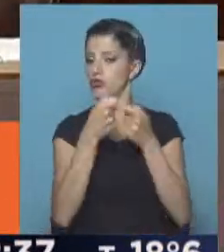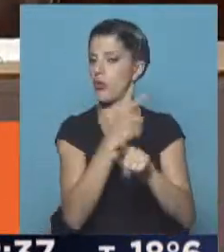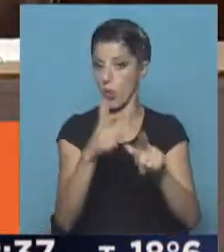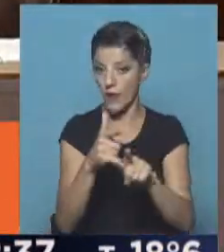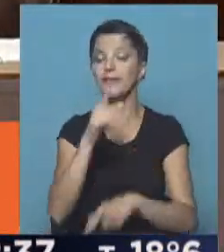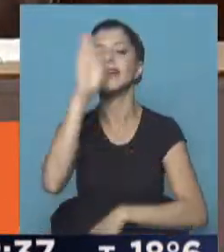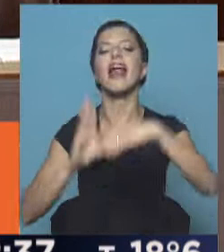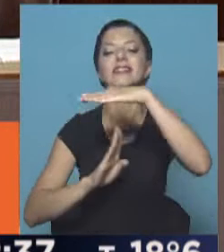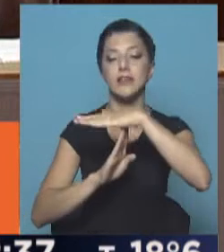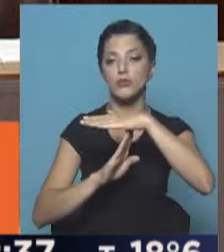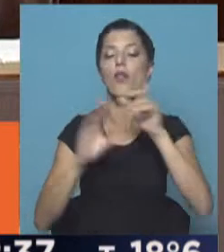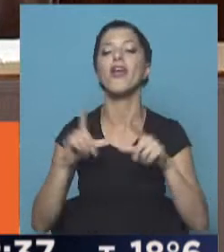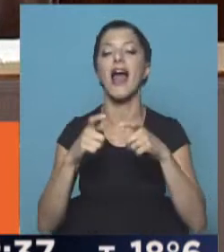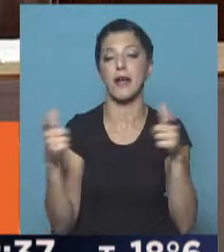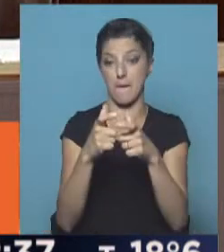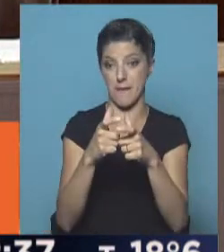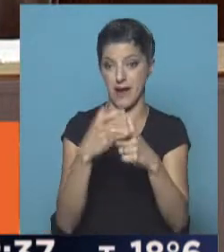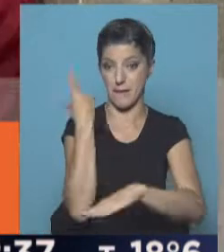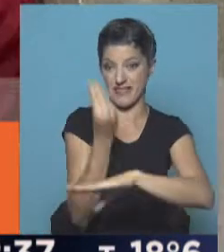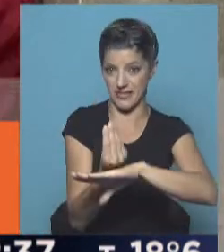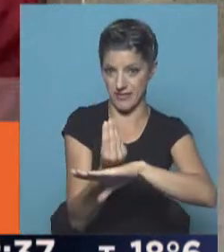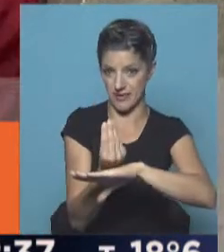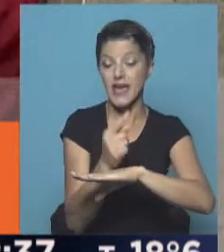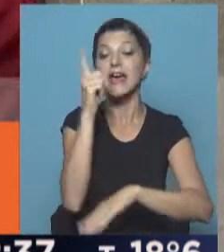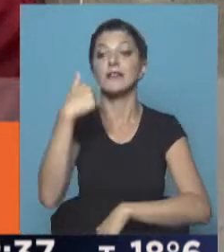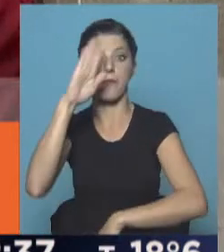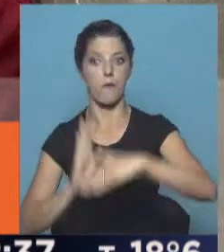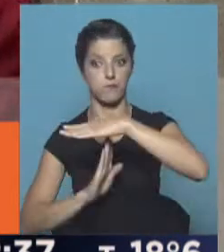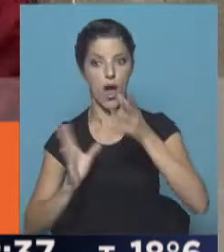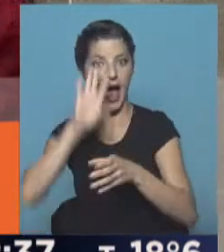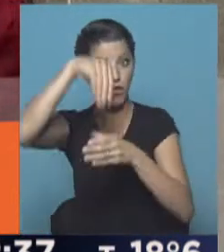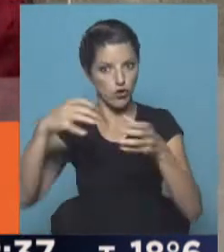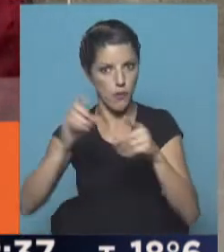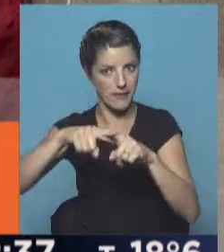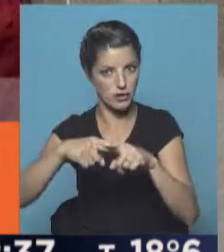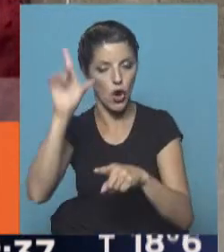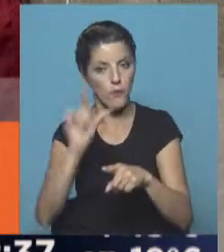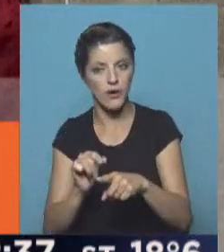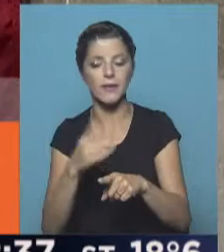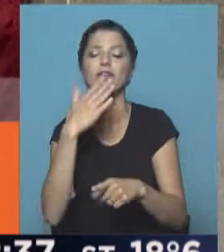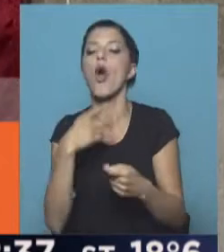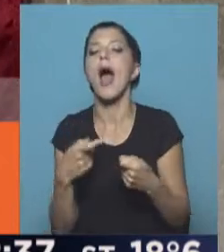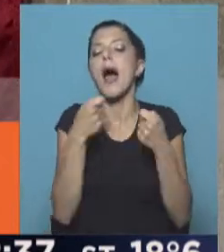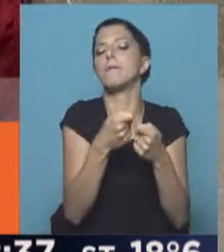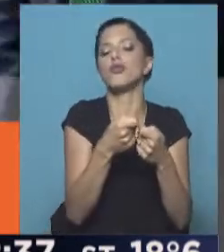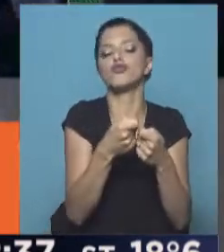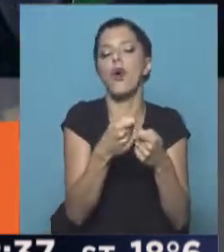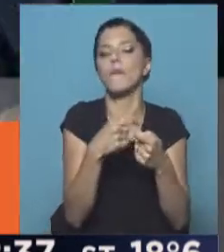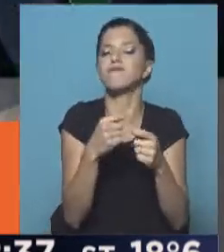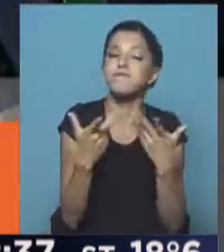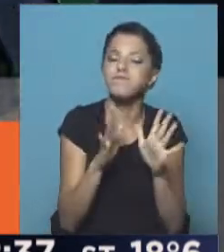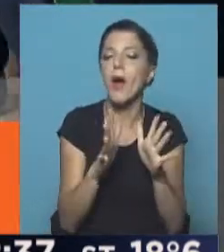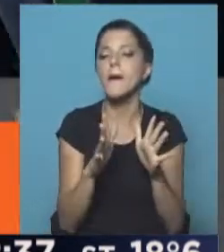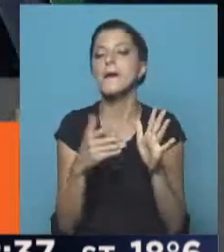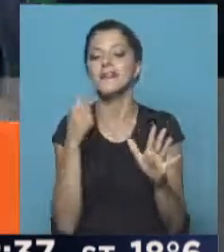Representantes, el líder con mayor rango dentro de la estructura del partido, que si bien no le retiró su respaldo, anticipó que reservaría